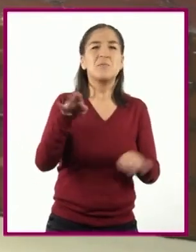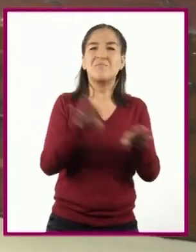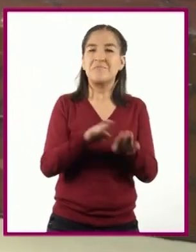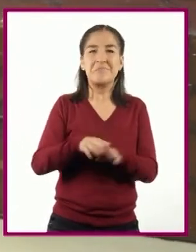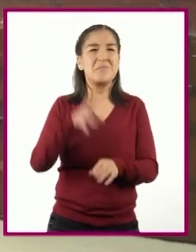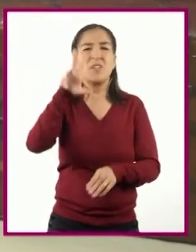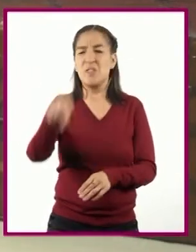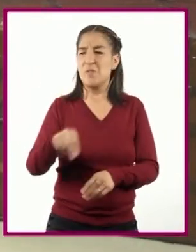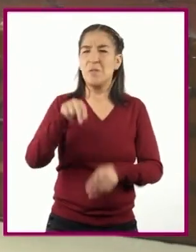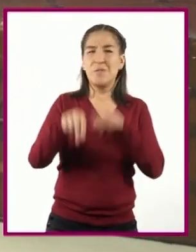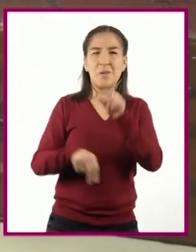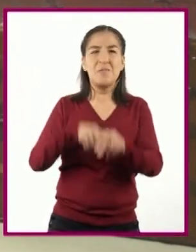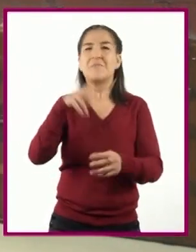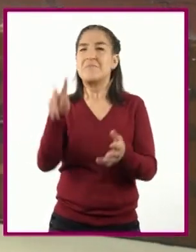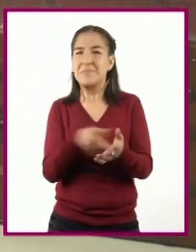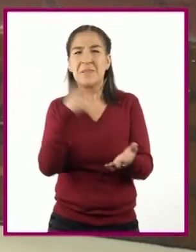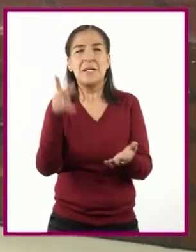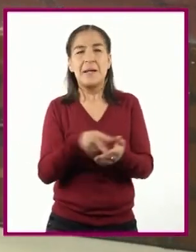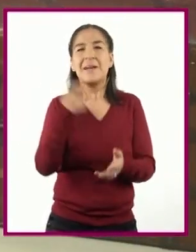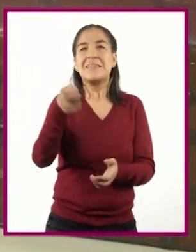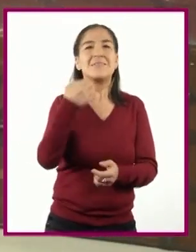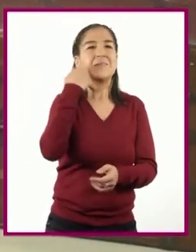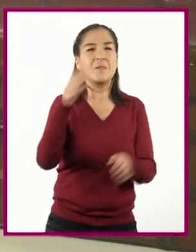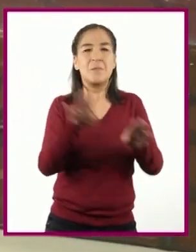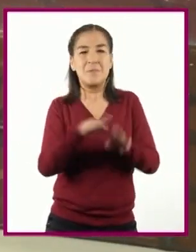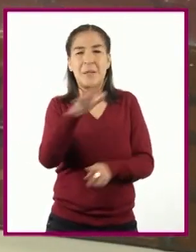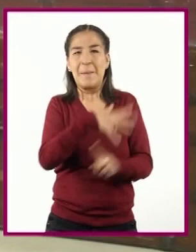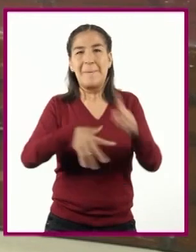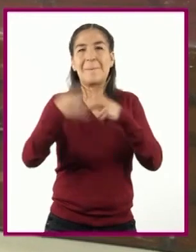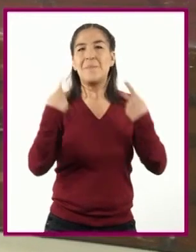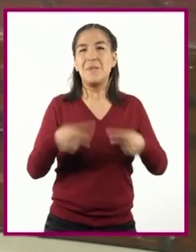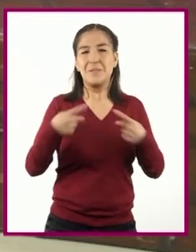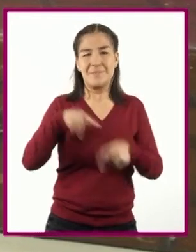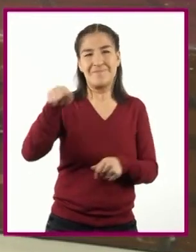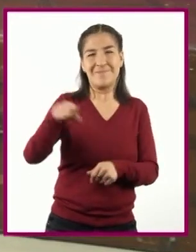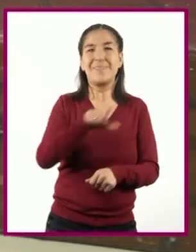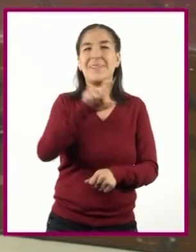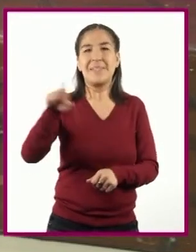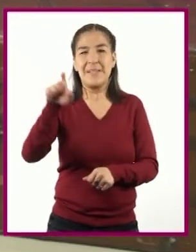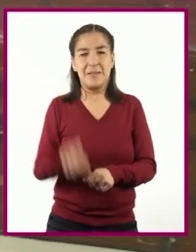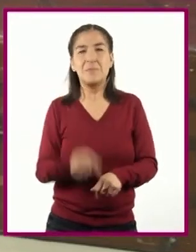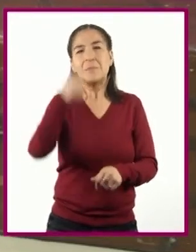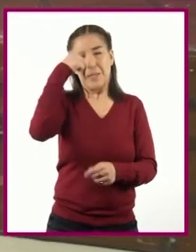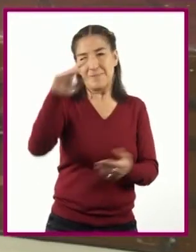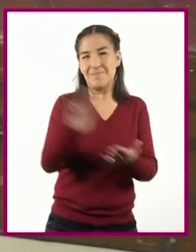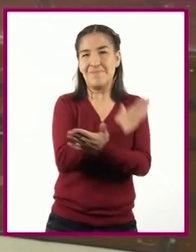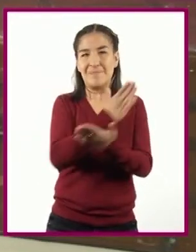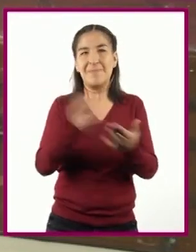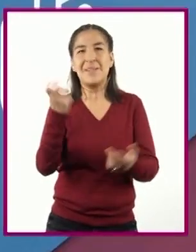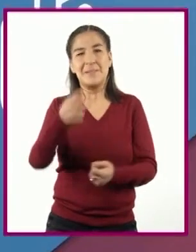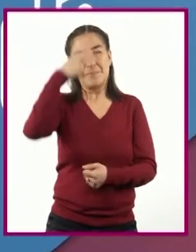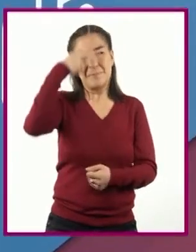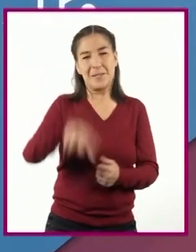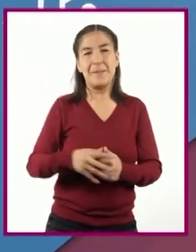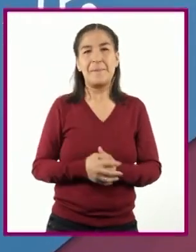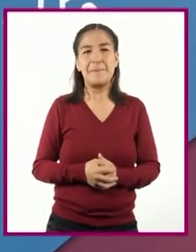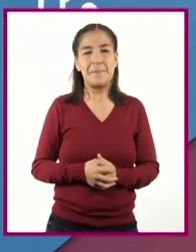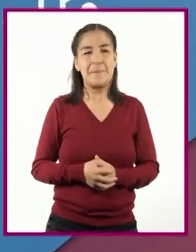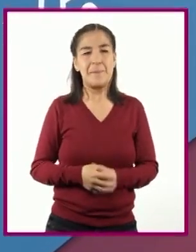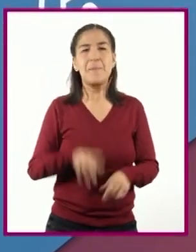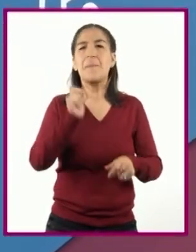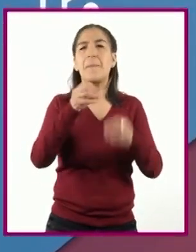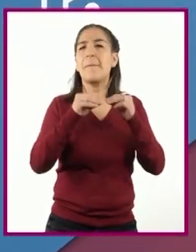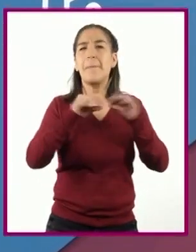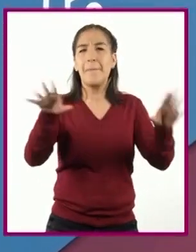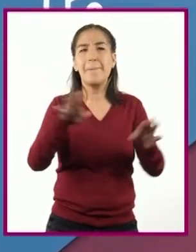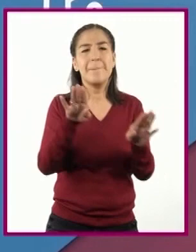diversas ocasiones, alimentaron el deseo de los colonos angloamericanos en Texas de separarse de México. La